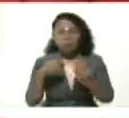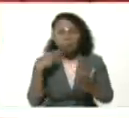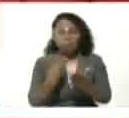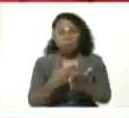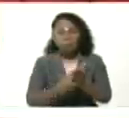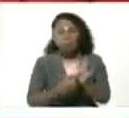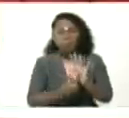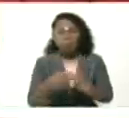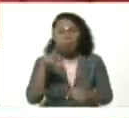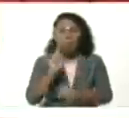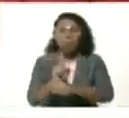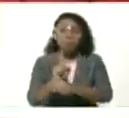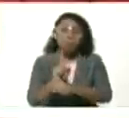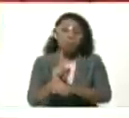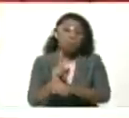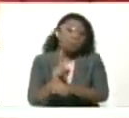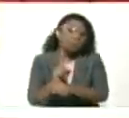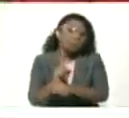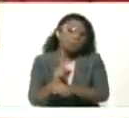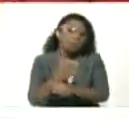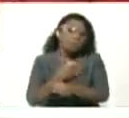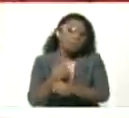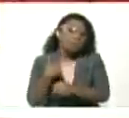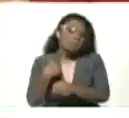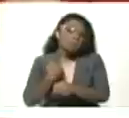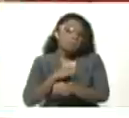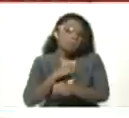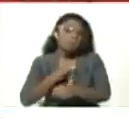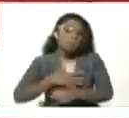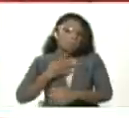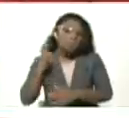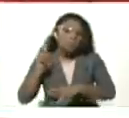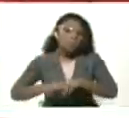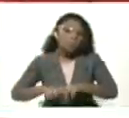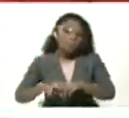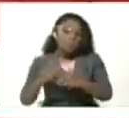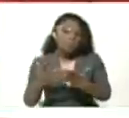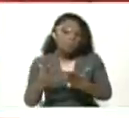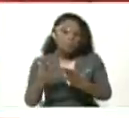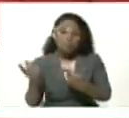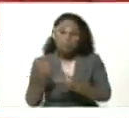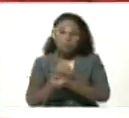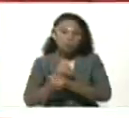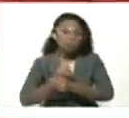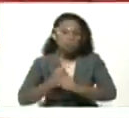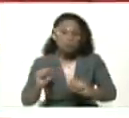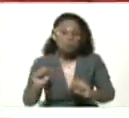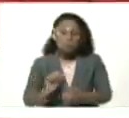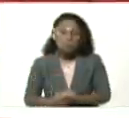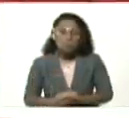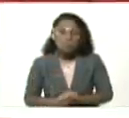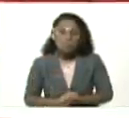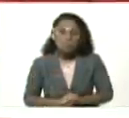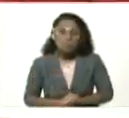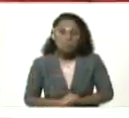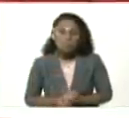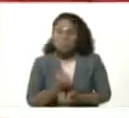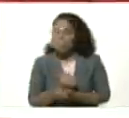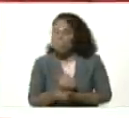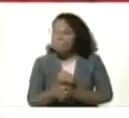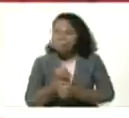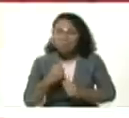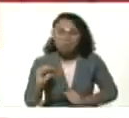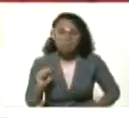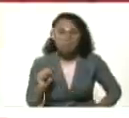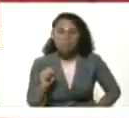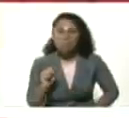candidatos únicos. Quisiéramos nosotros que la oposición pudiera sentarse. Es imposible. Es imposible que